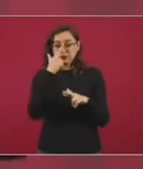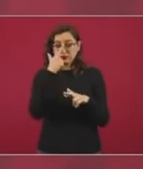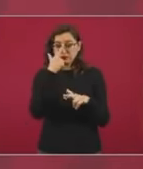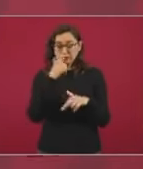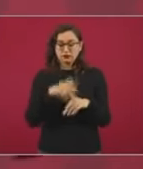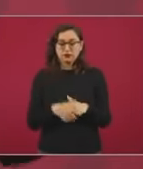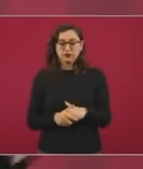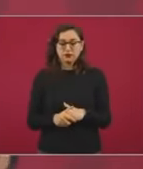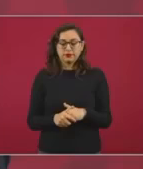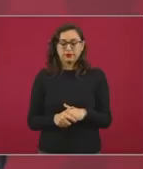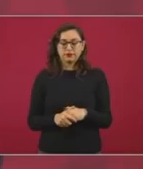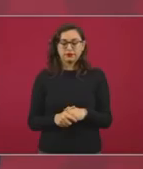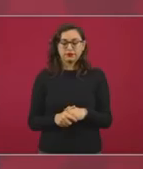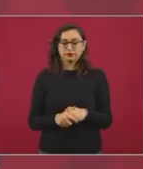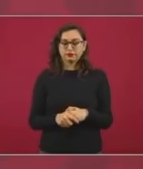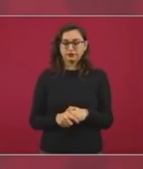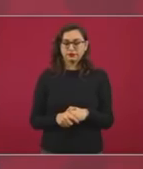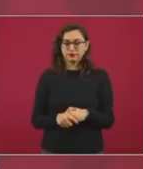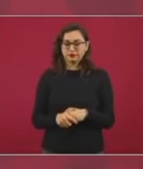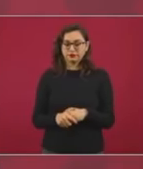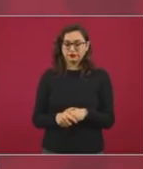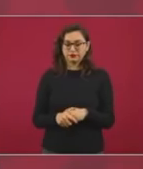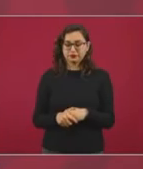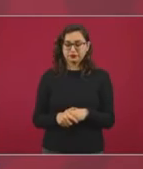llegó porque no tenía la información